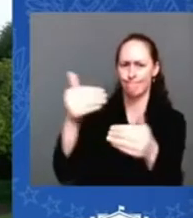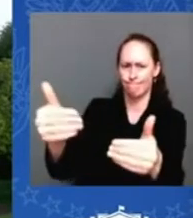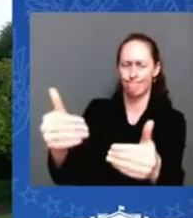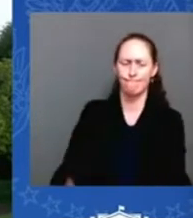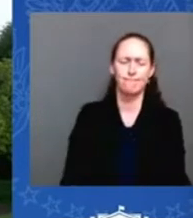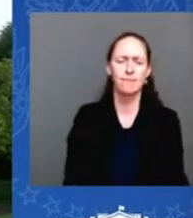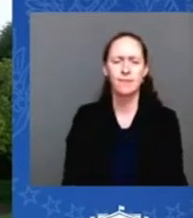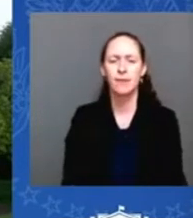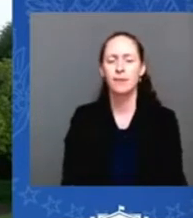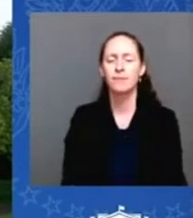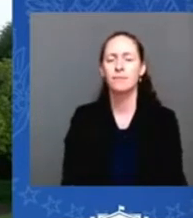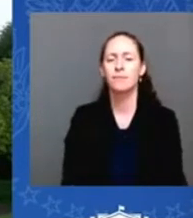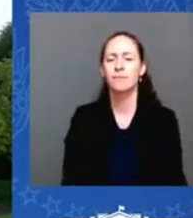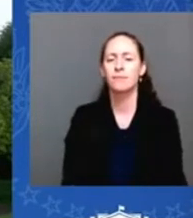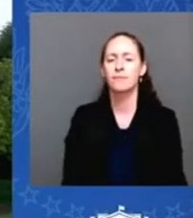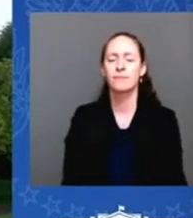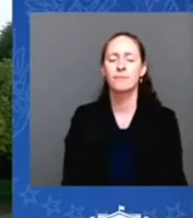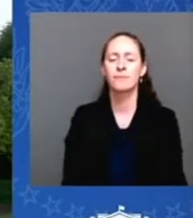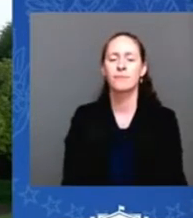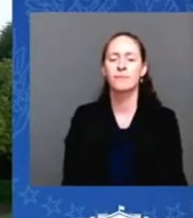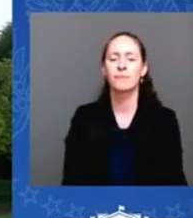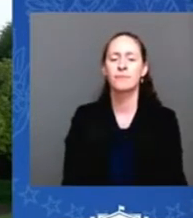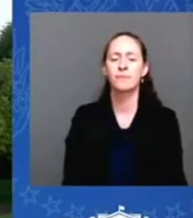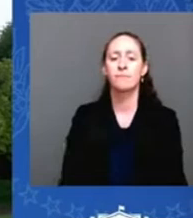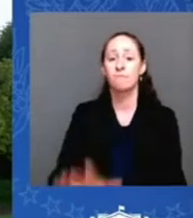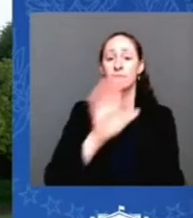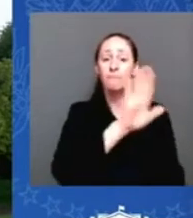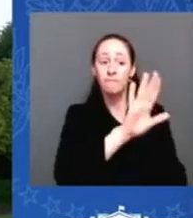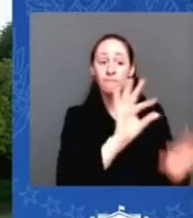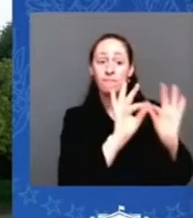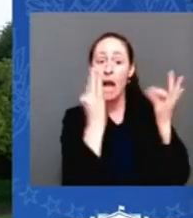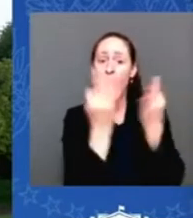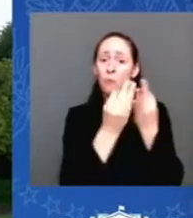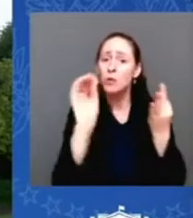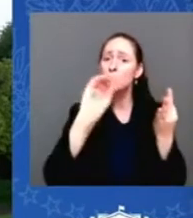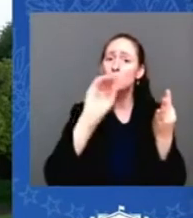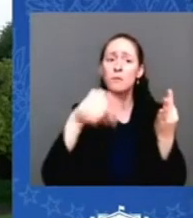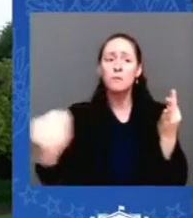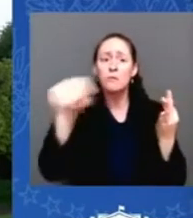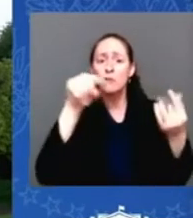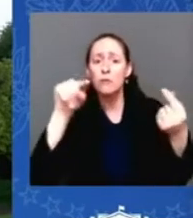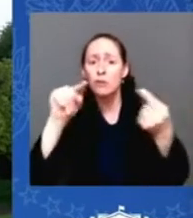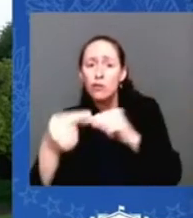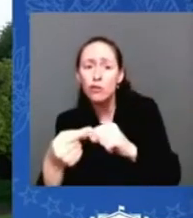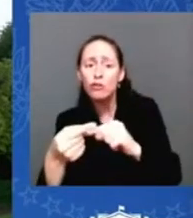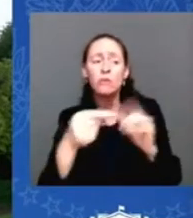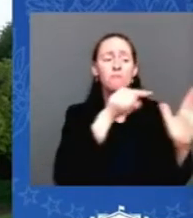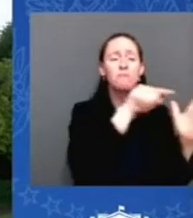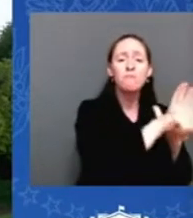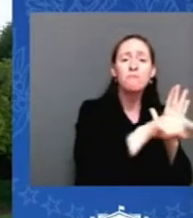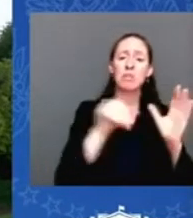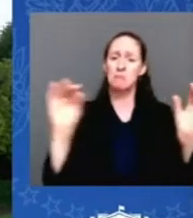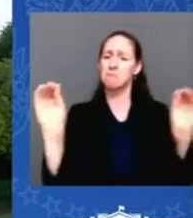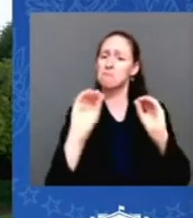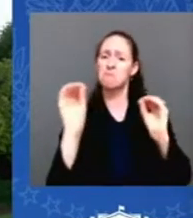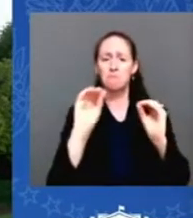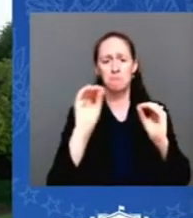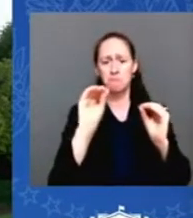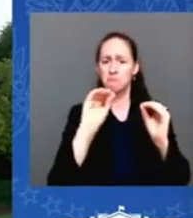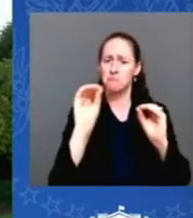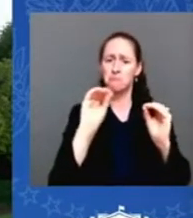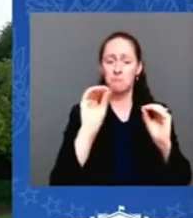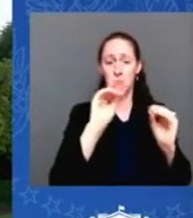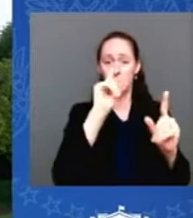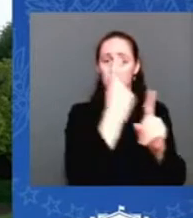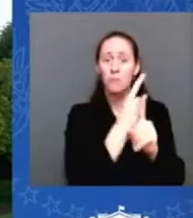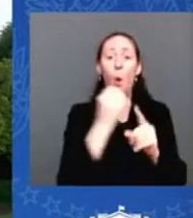están permitiendo que grupos terroristas de nuevo estén operando desde sus territorios. Me parece que el sistema internacional puede frenar